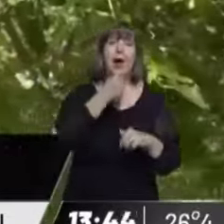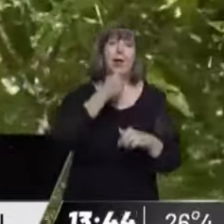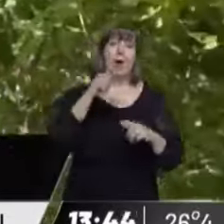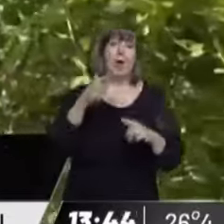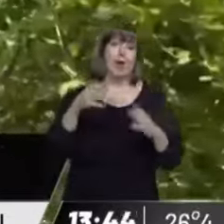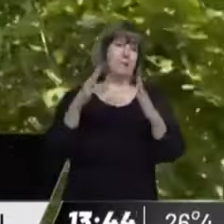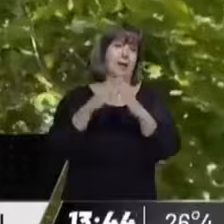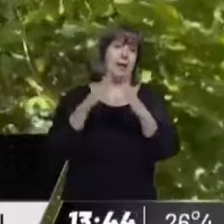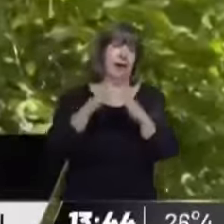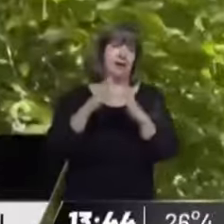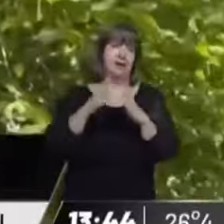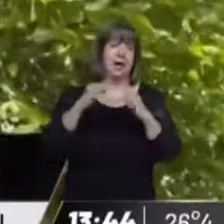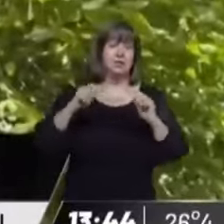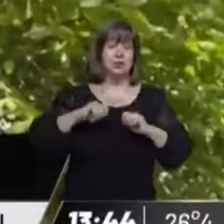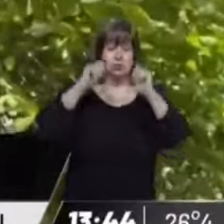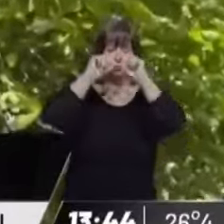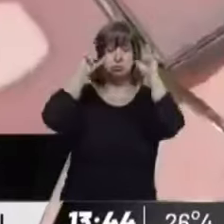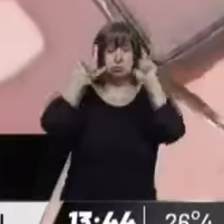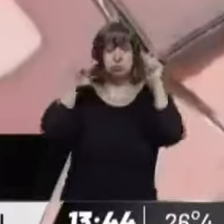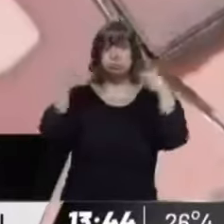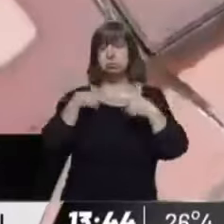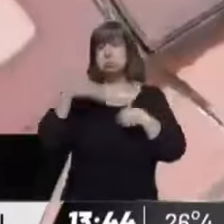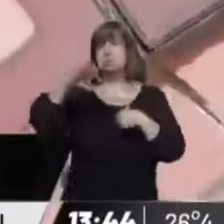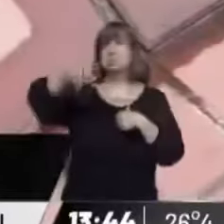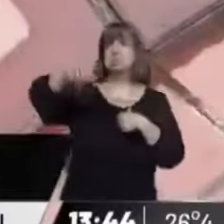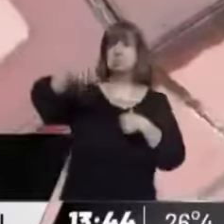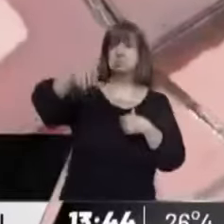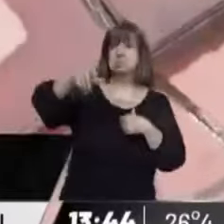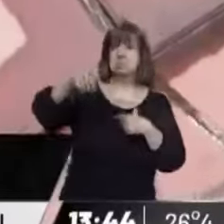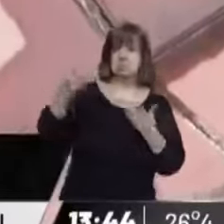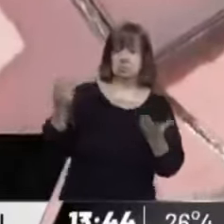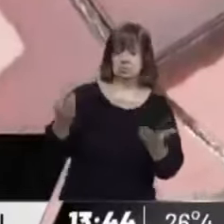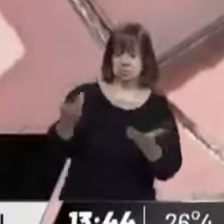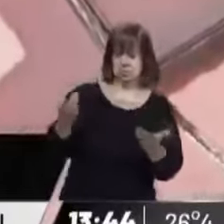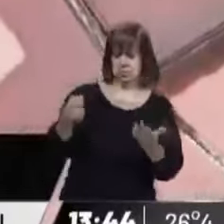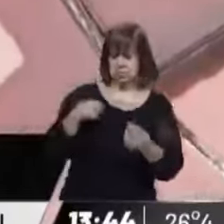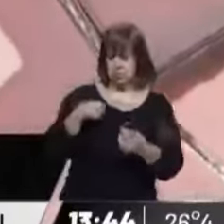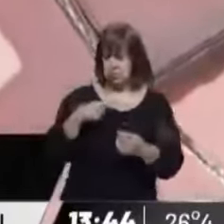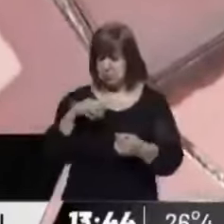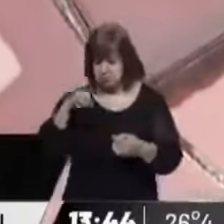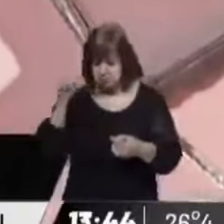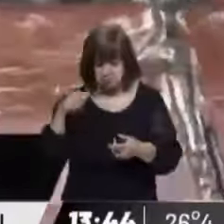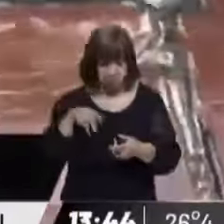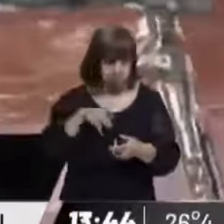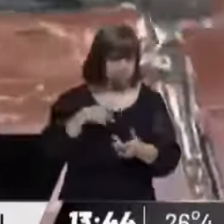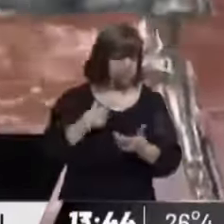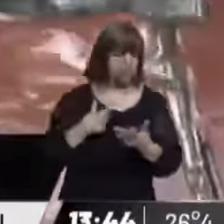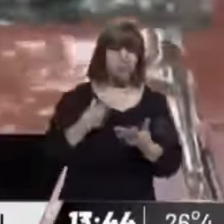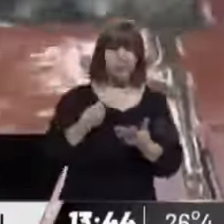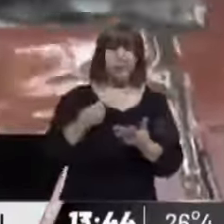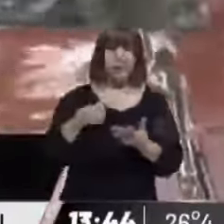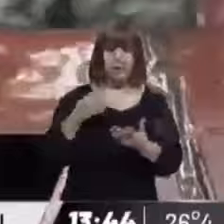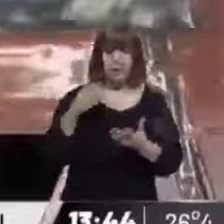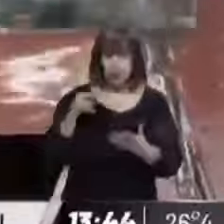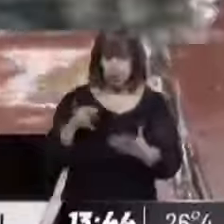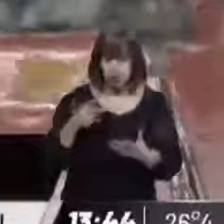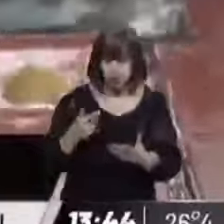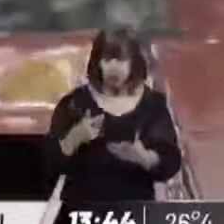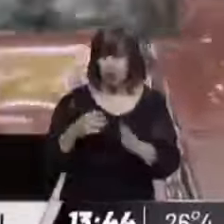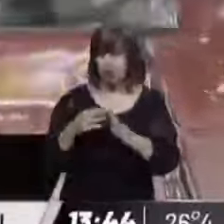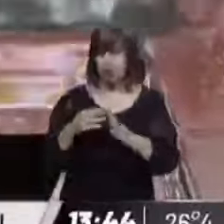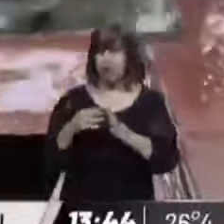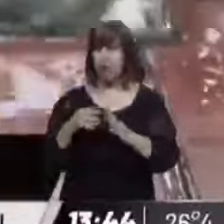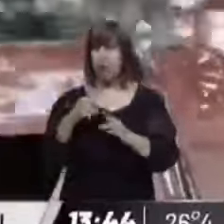No tengo agua. Es decir, me desperté y sentí que no cargaba la mochila y era que no tenía agua. Miro porque ya con los